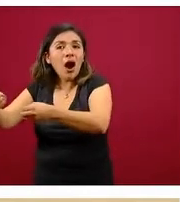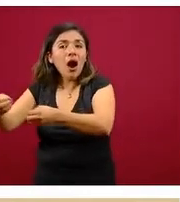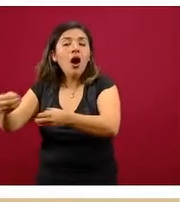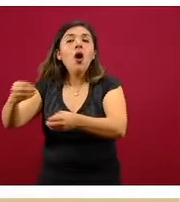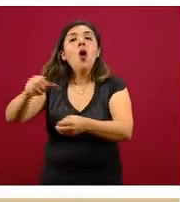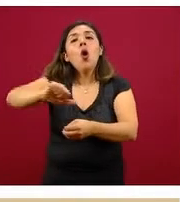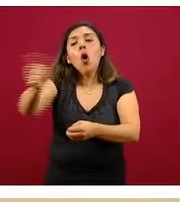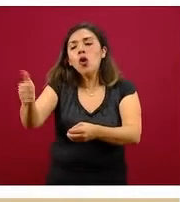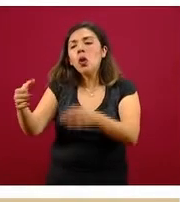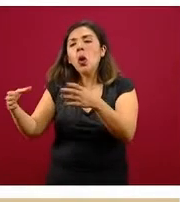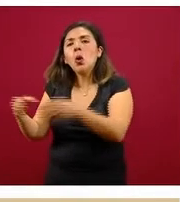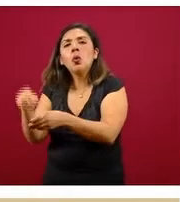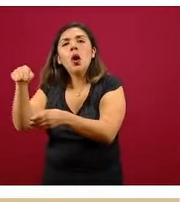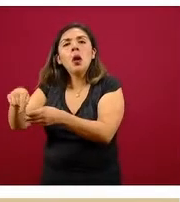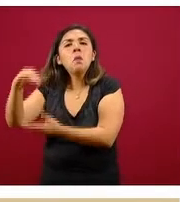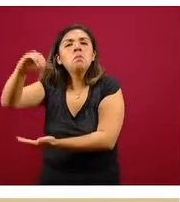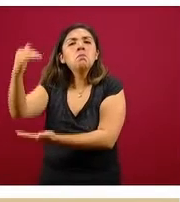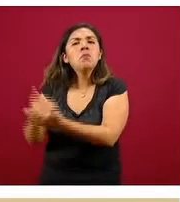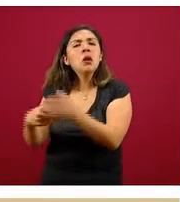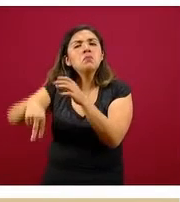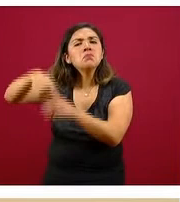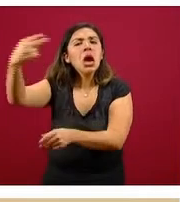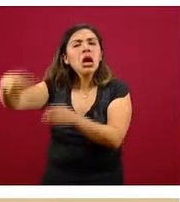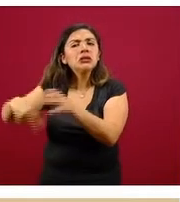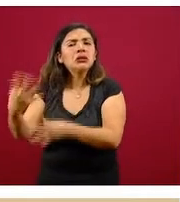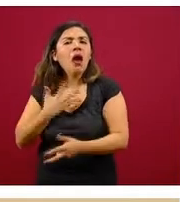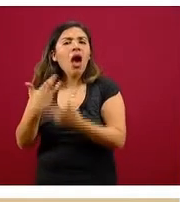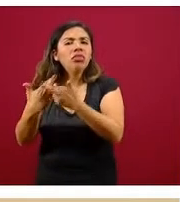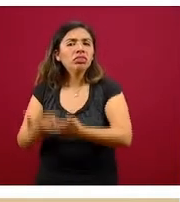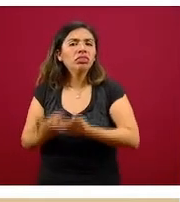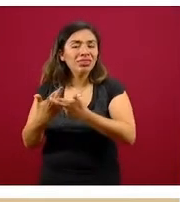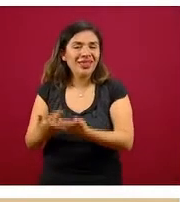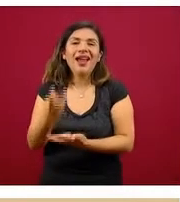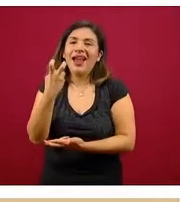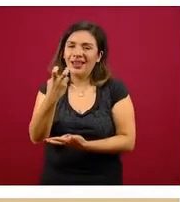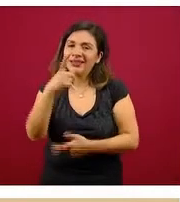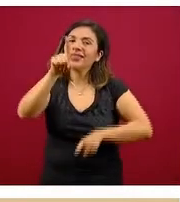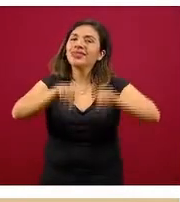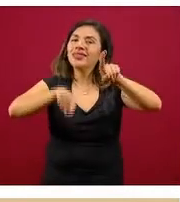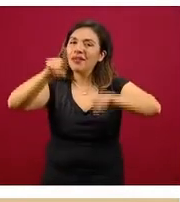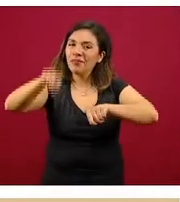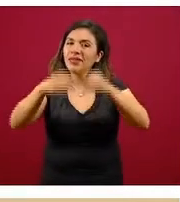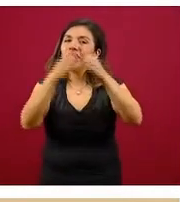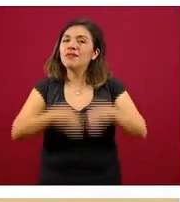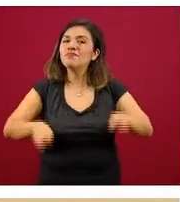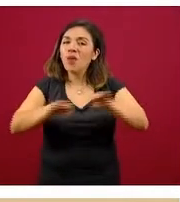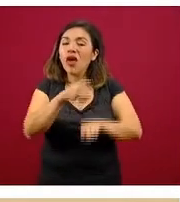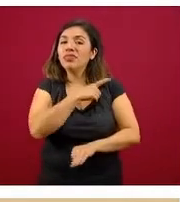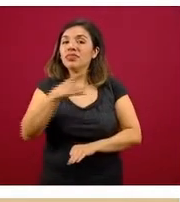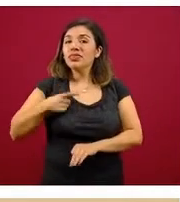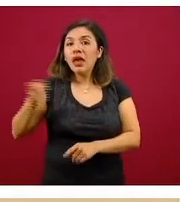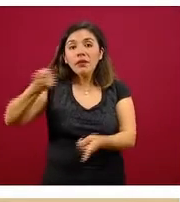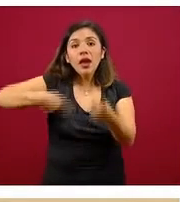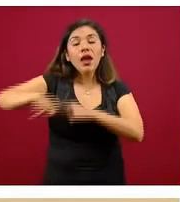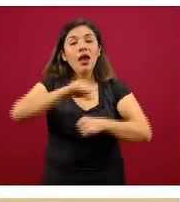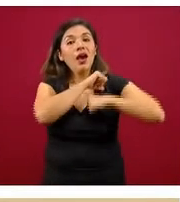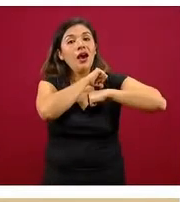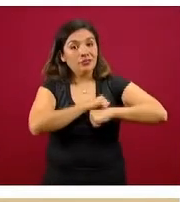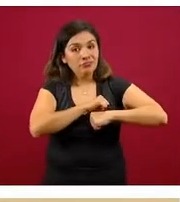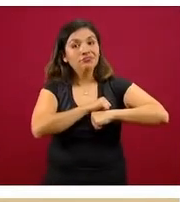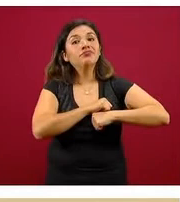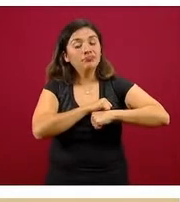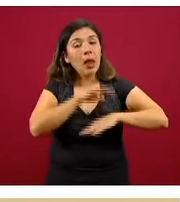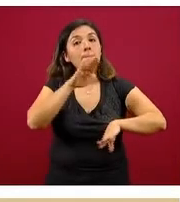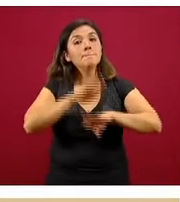ocupación y municipios que tuvieran una menor carga de ocupación. Entonces, esto también es importante que la autoridad local y